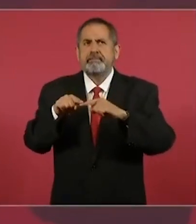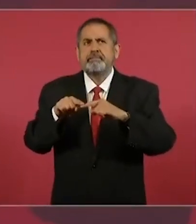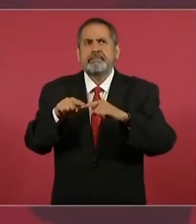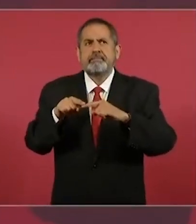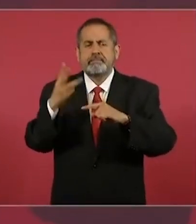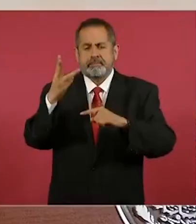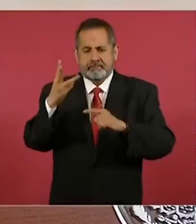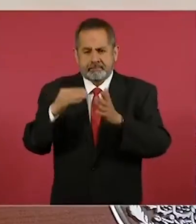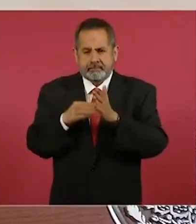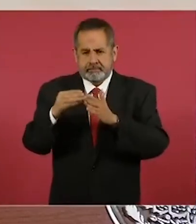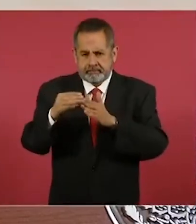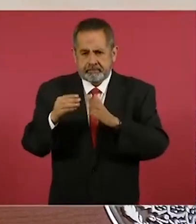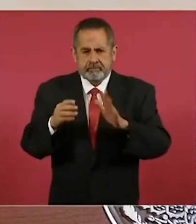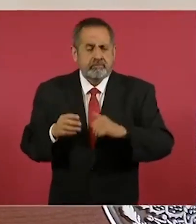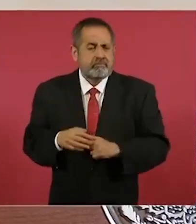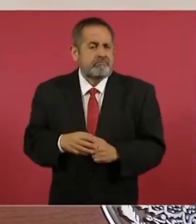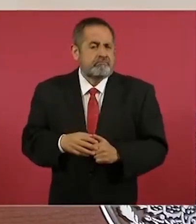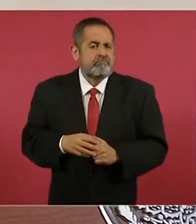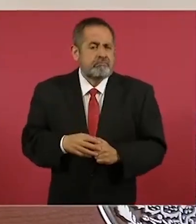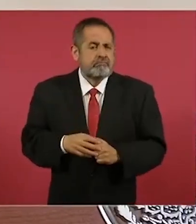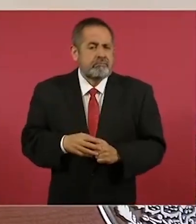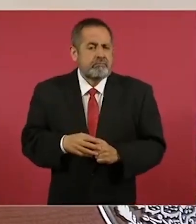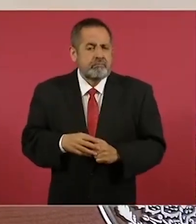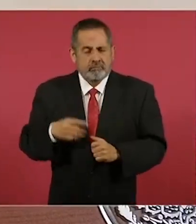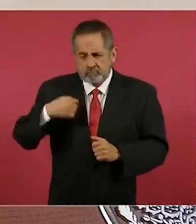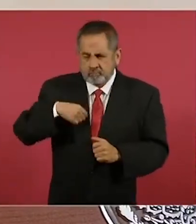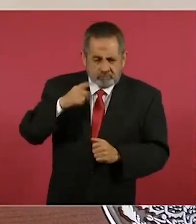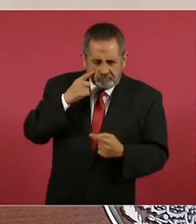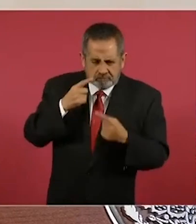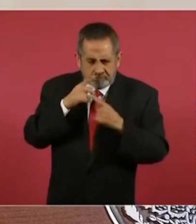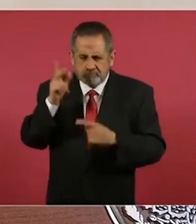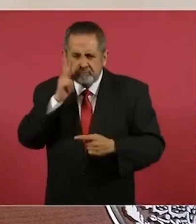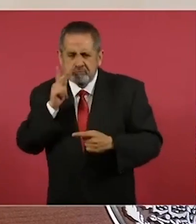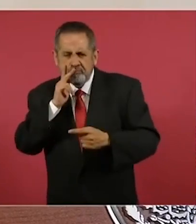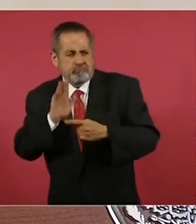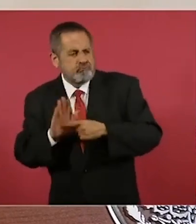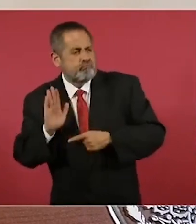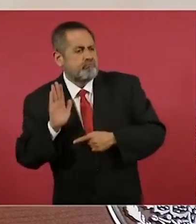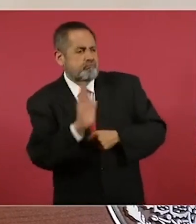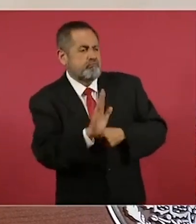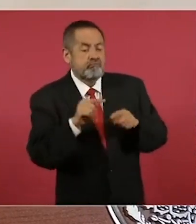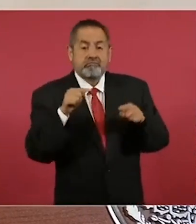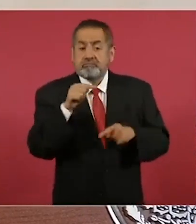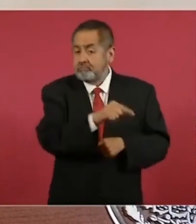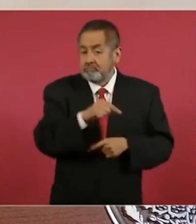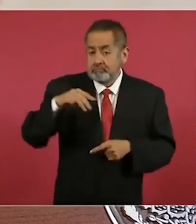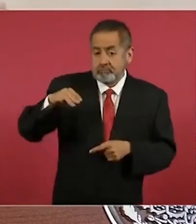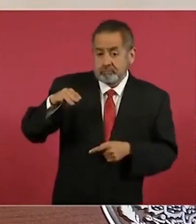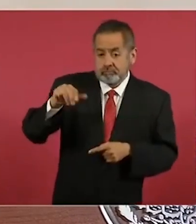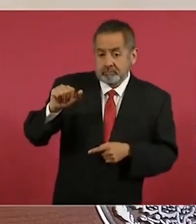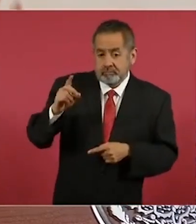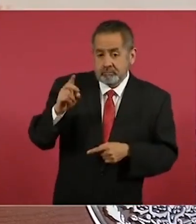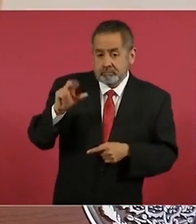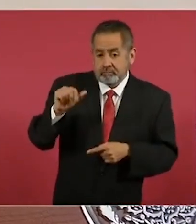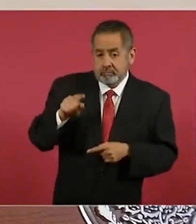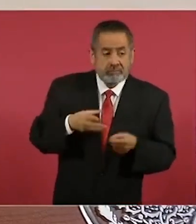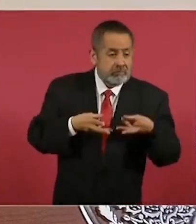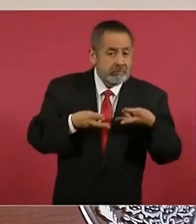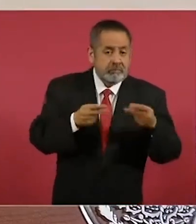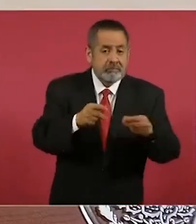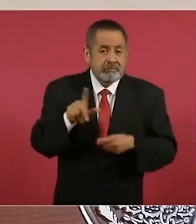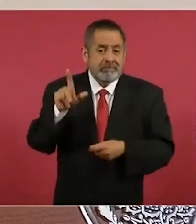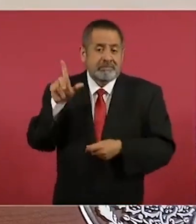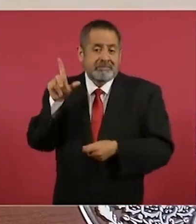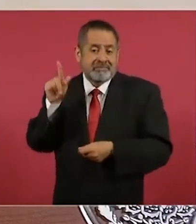Por unanimidad, la Sala Superior resolvió que las expresiones denunciadas realizadas durante la conferencia presidencial del 19 de abril pasado no